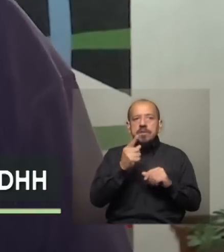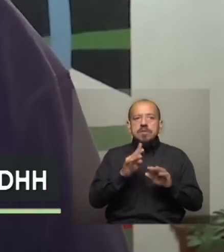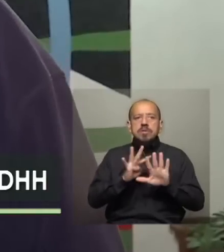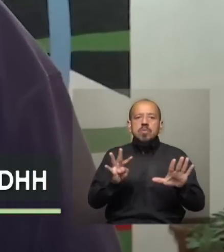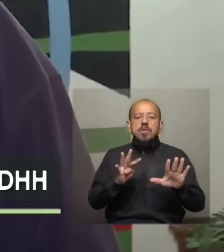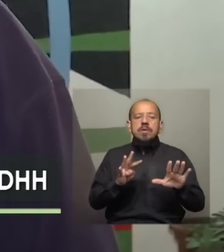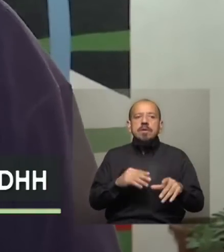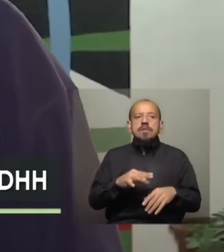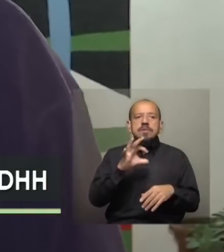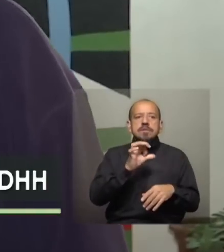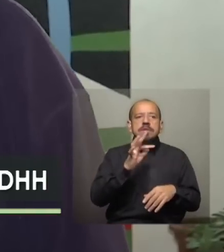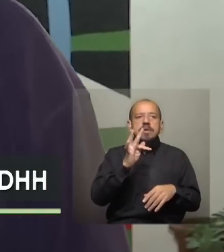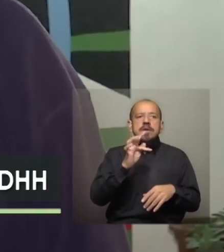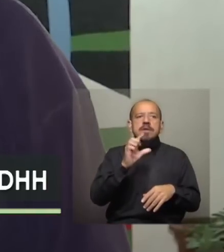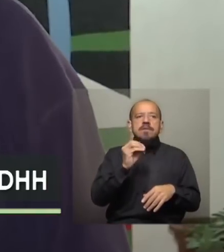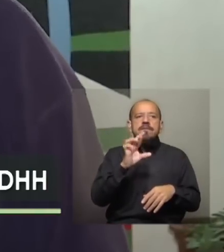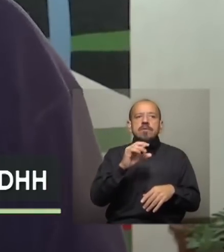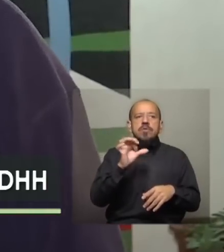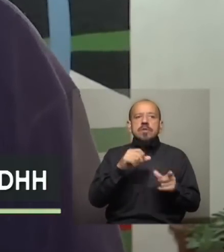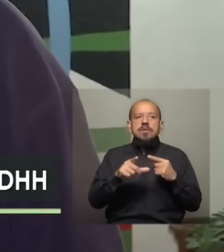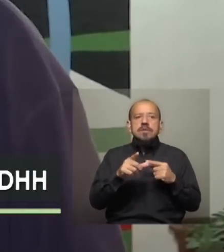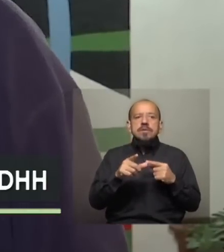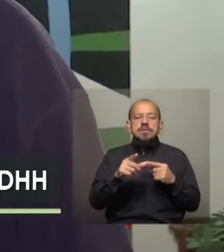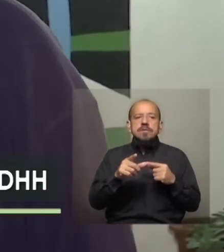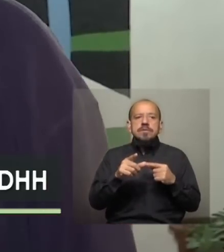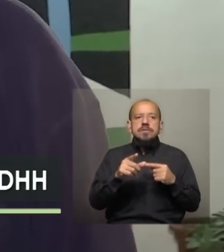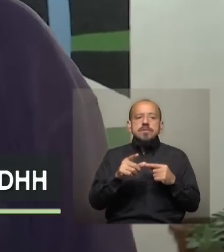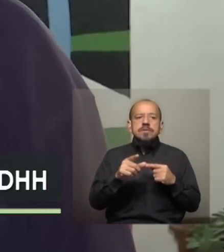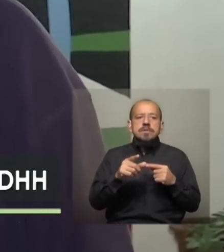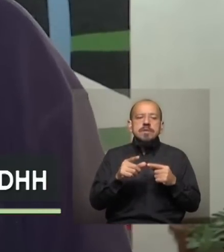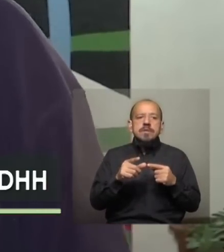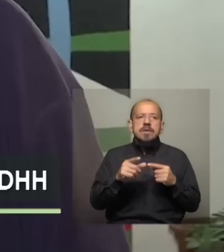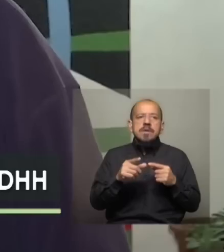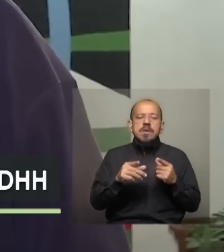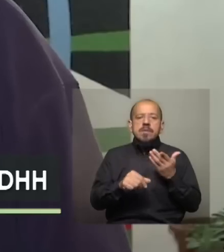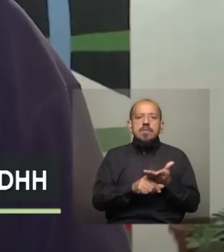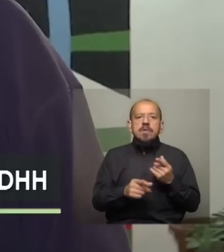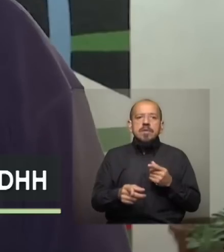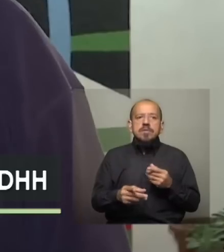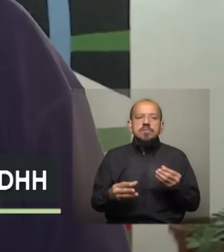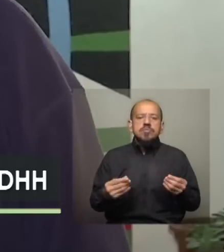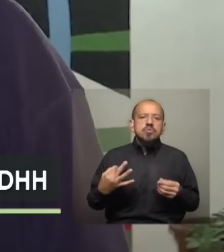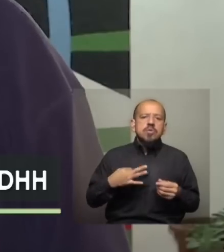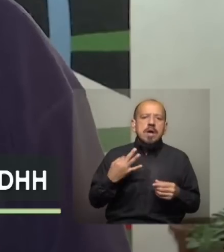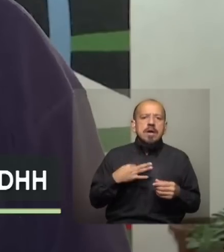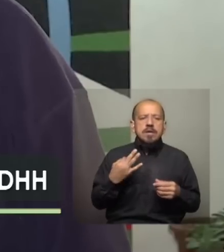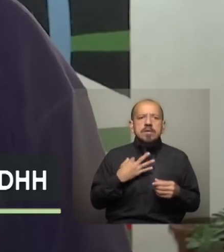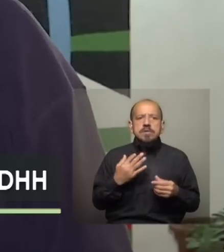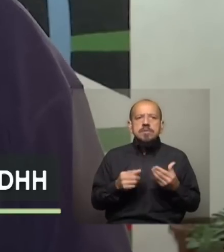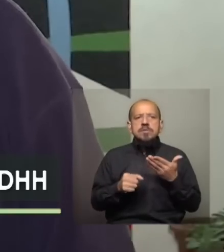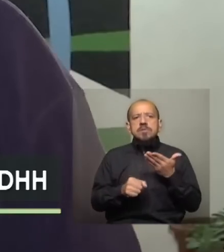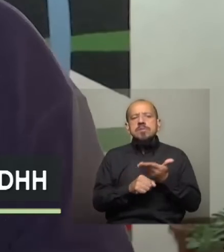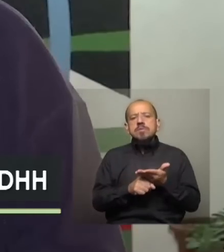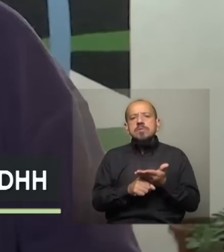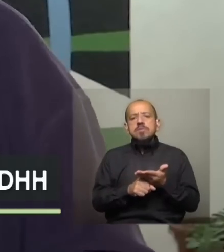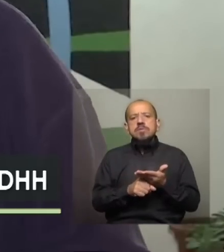Silvia flores mosquera y luego de haber reclamado por varios años este que fuera